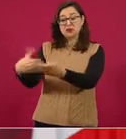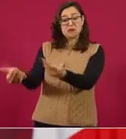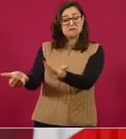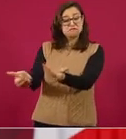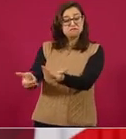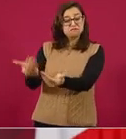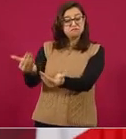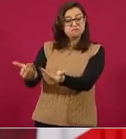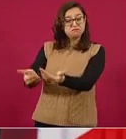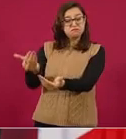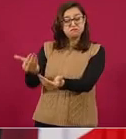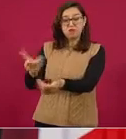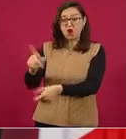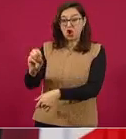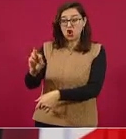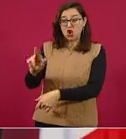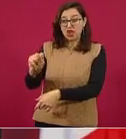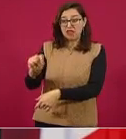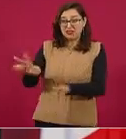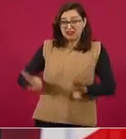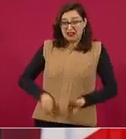son como Loret.